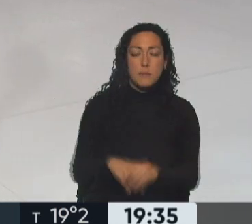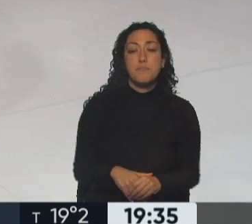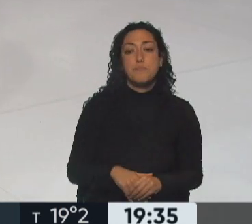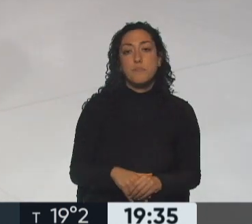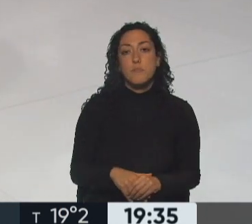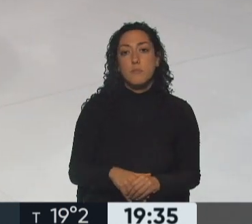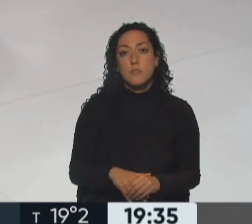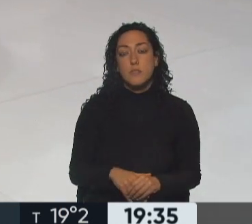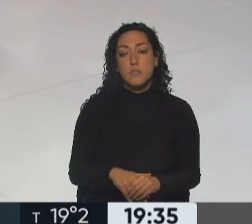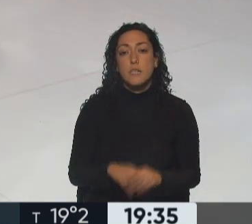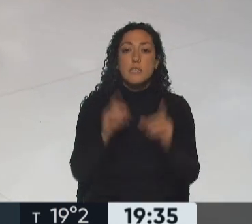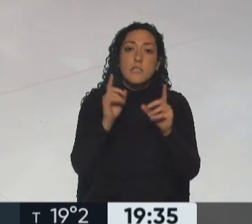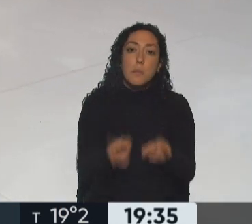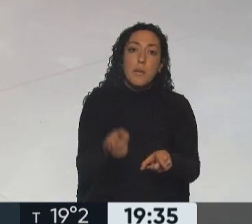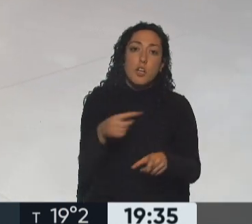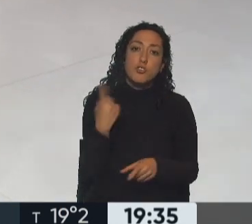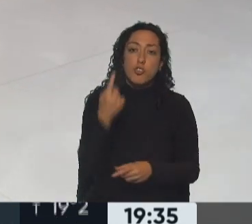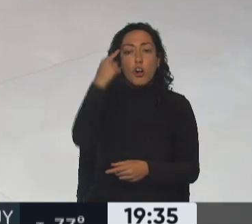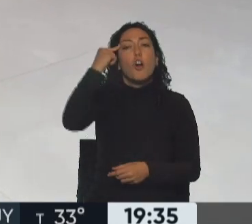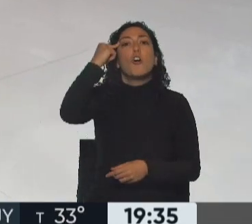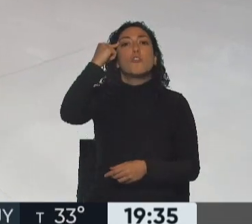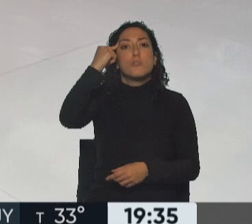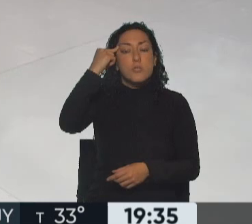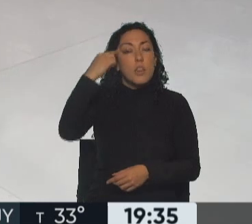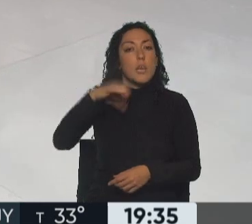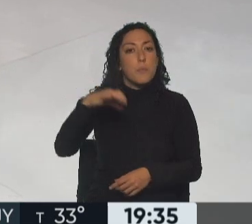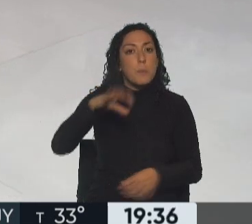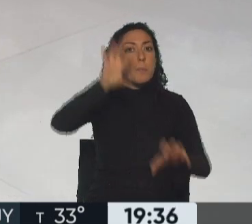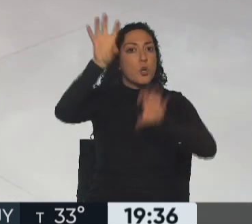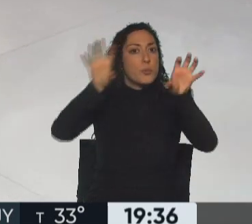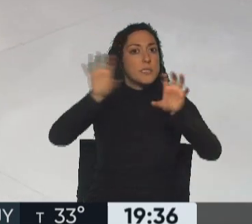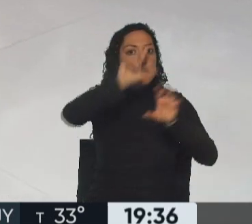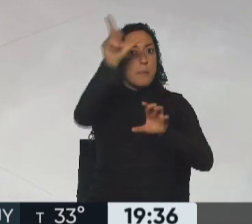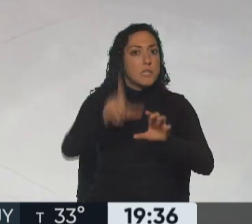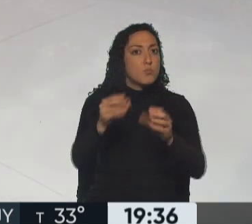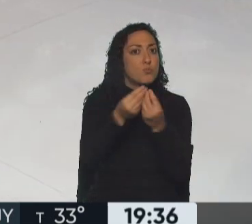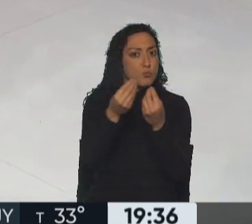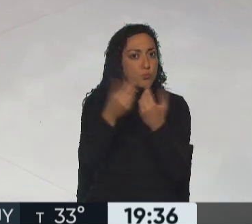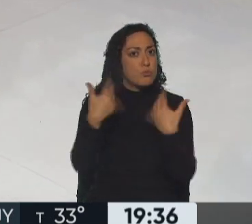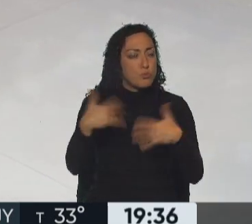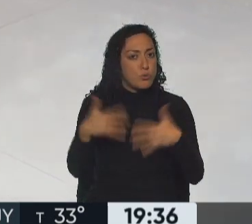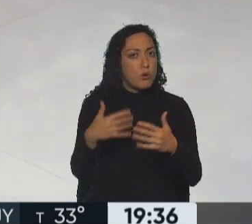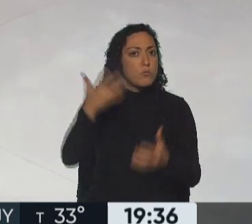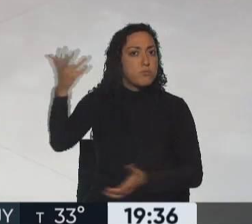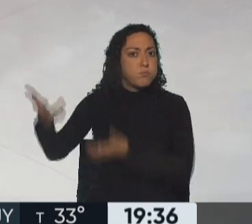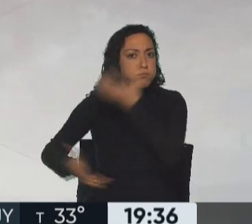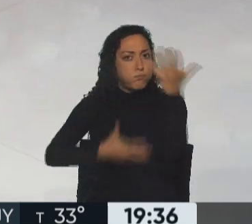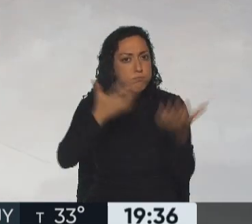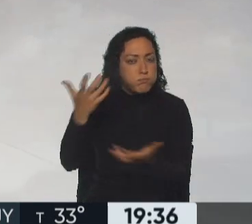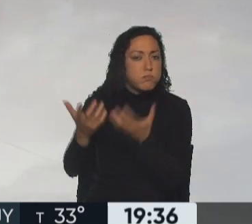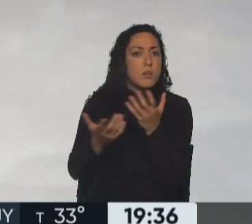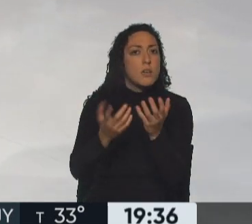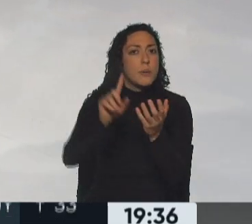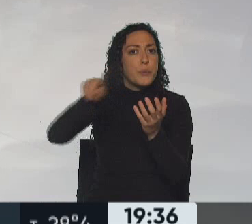les decía, tomar conciencia de lo que sucede en varias provincias del país y esta situación de quema de pastizales